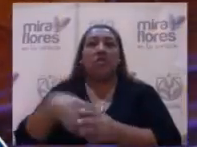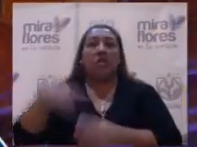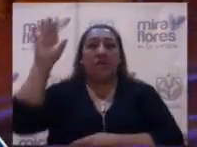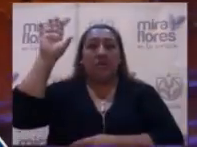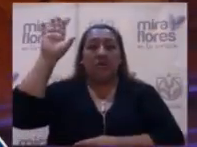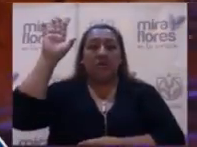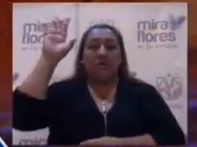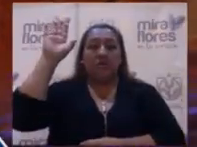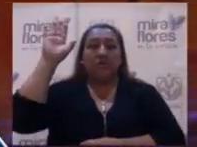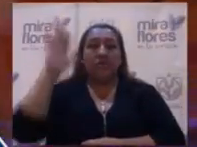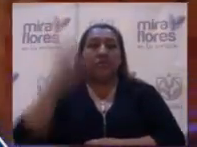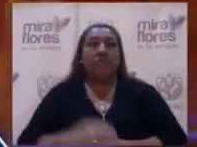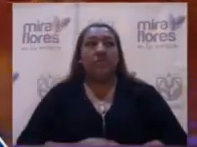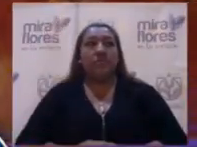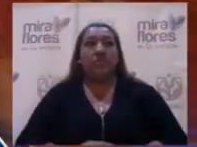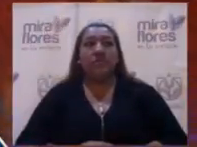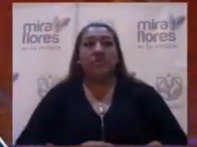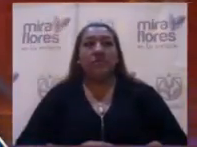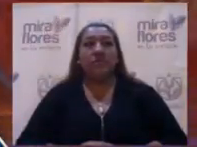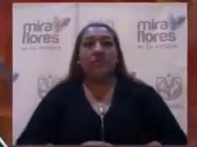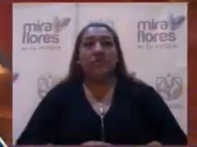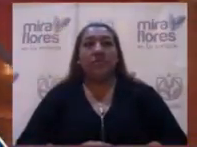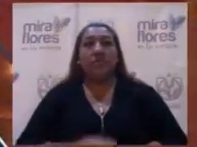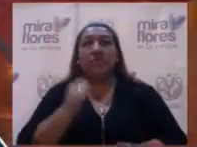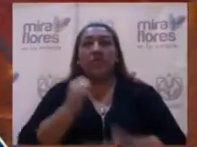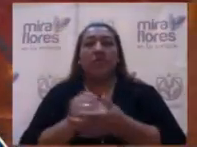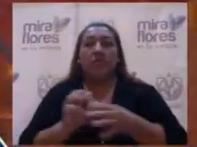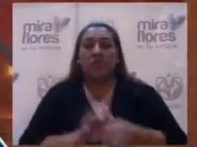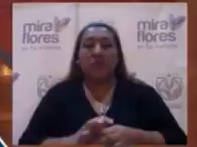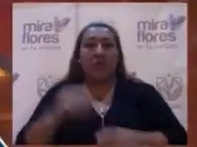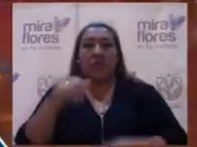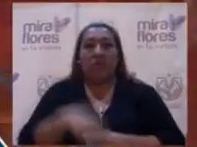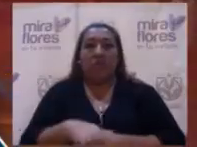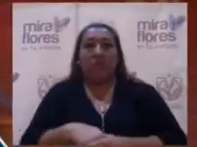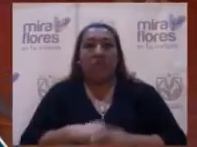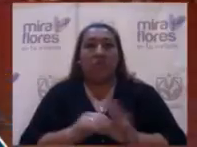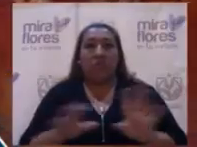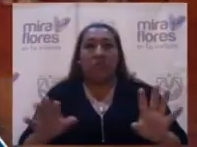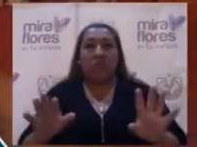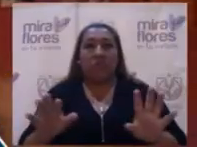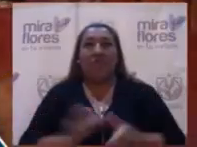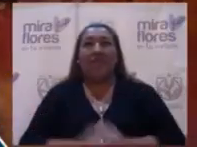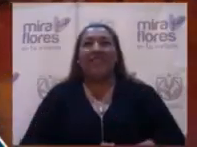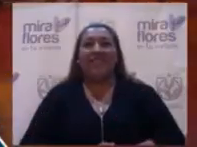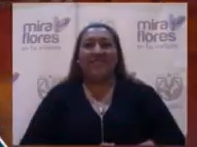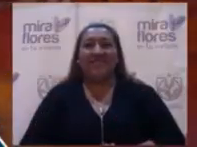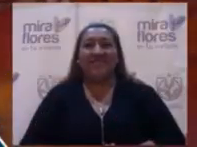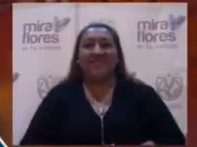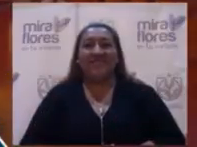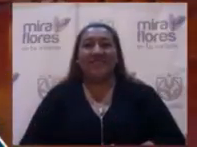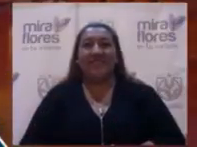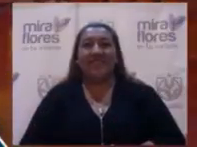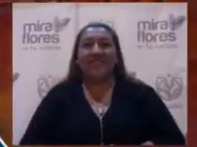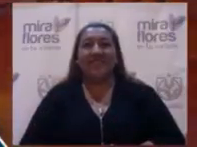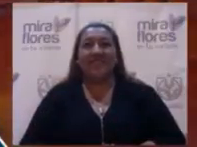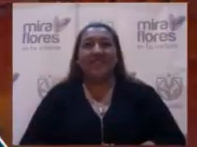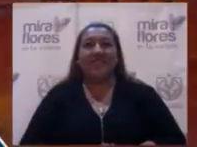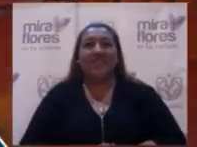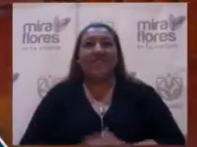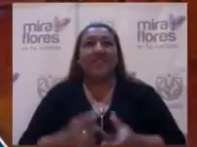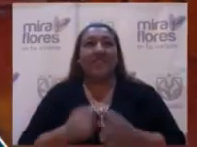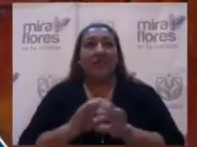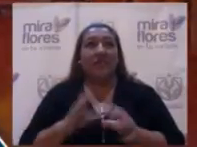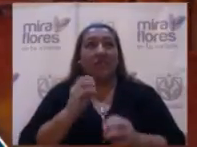conformidad. Se aprueba por unanimidad de votos, no hay rectificaciones, ¿verdad? Muy bien. Entonces, si